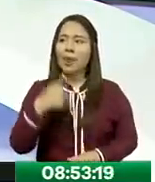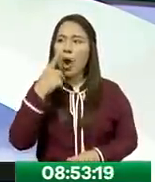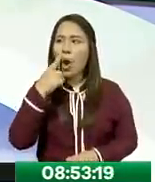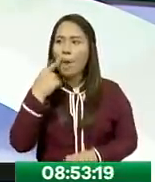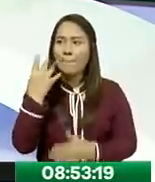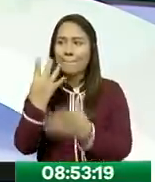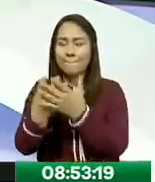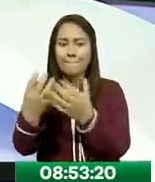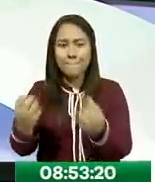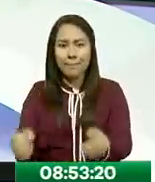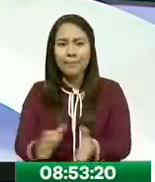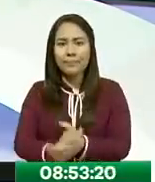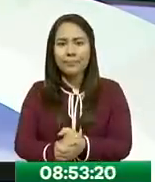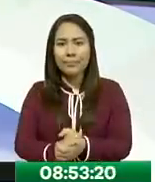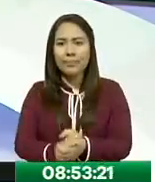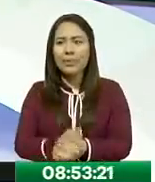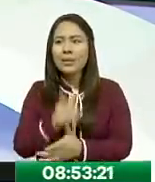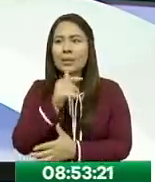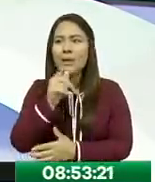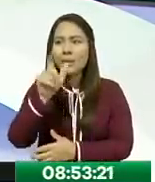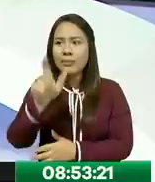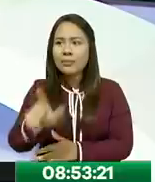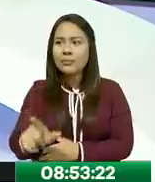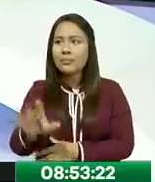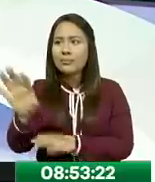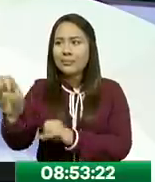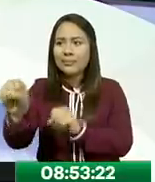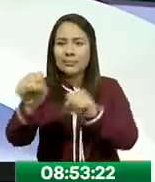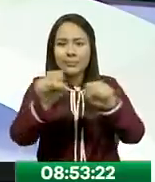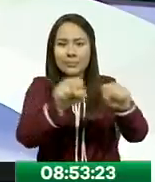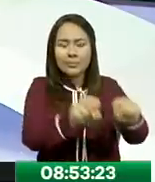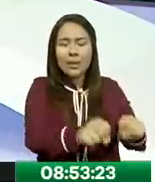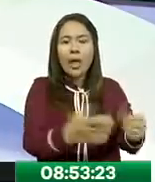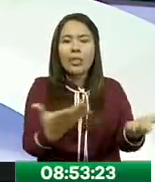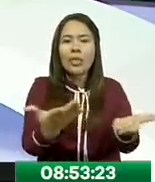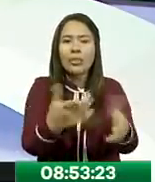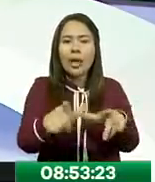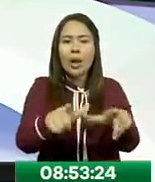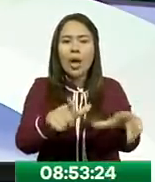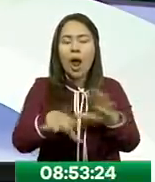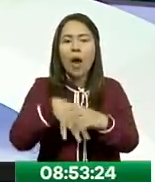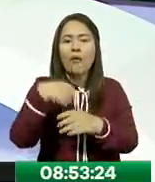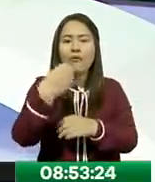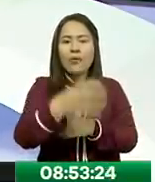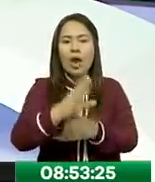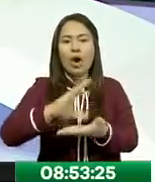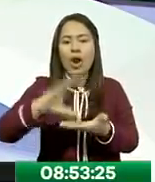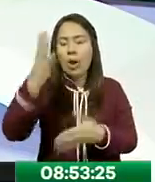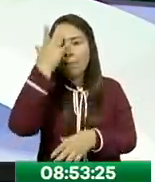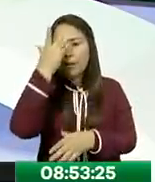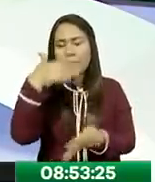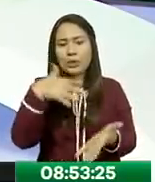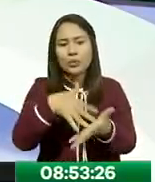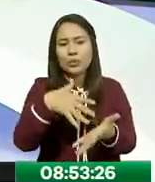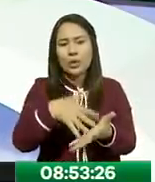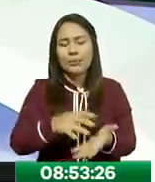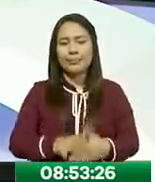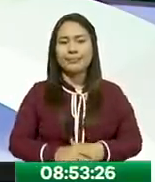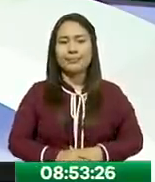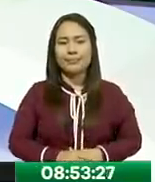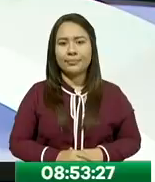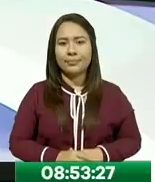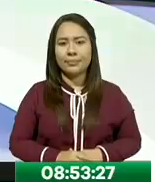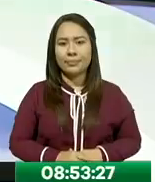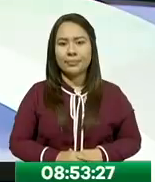detenido cuando pretendía secuestrar a la menor afuera del colegio en el que ella estudia.